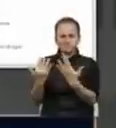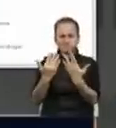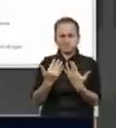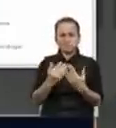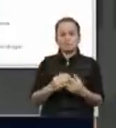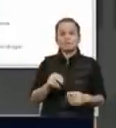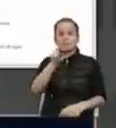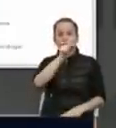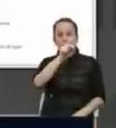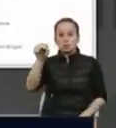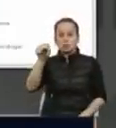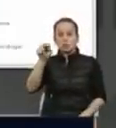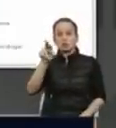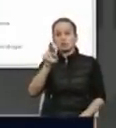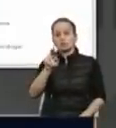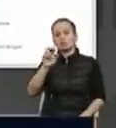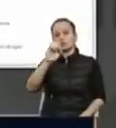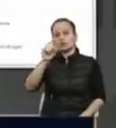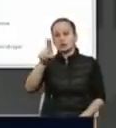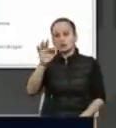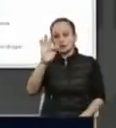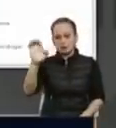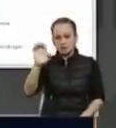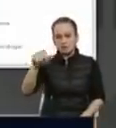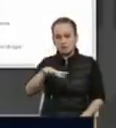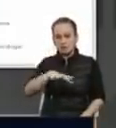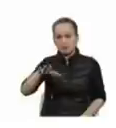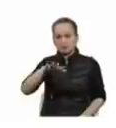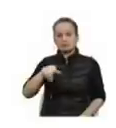sobrevolar el nordeste, genera